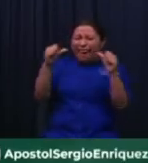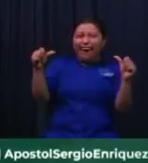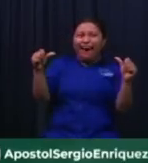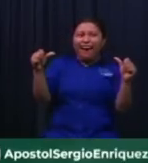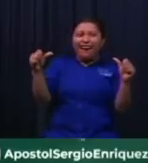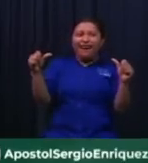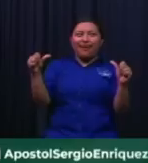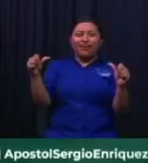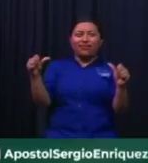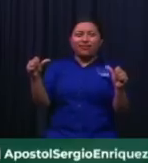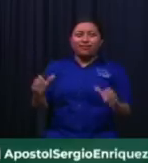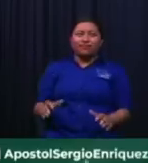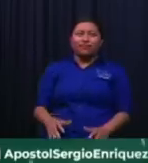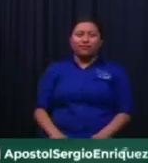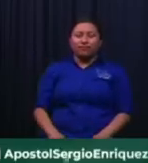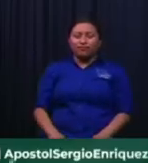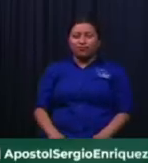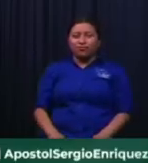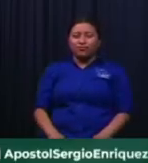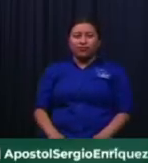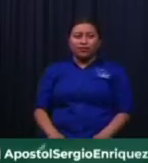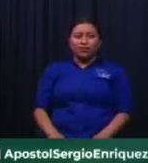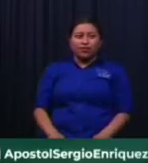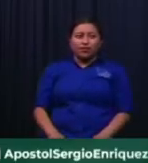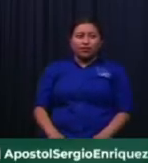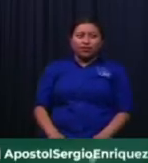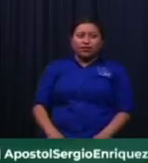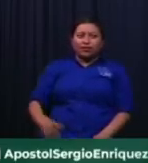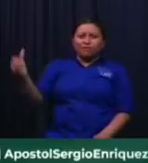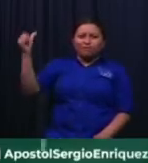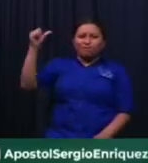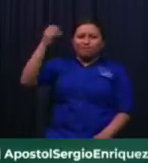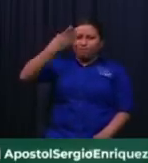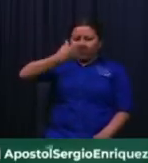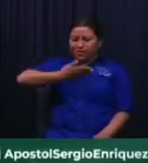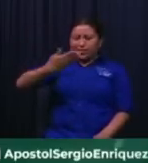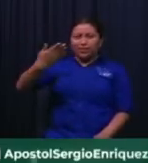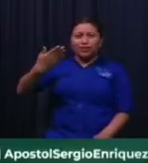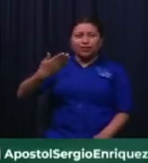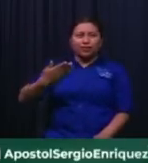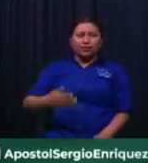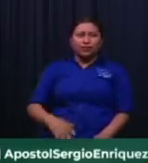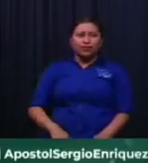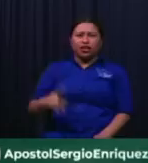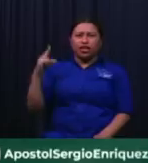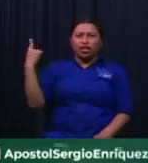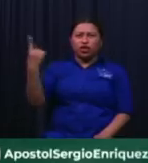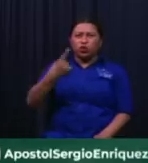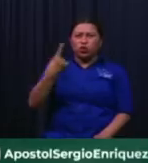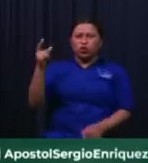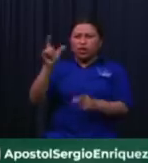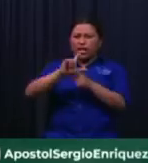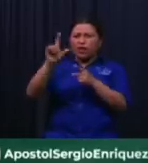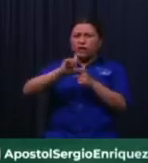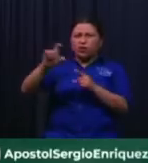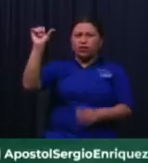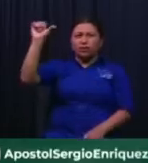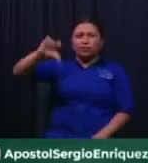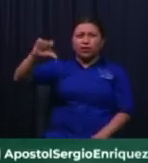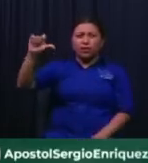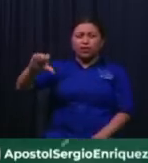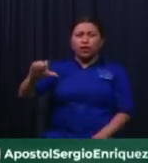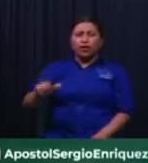enojo, gritos y calumnias y toda forma de malicia. Más